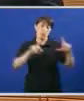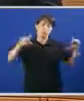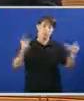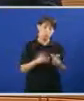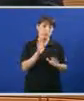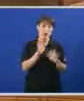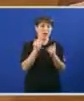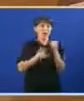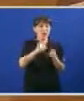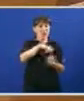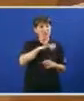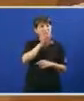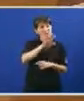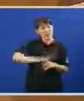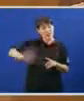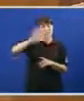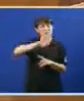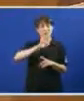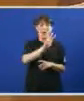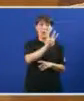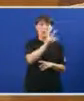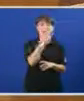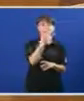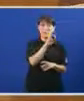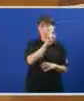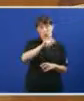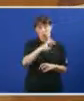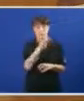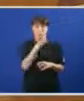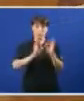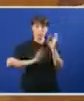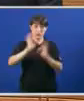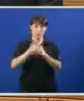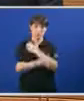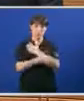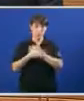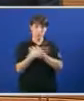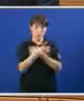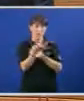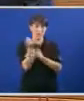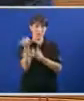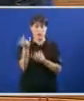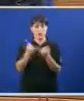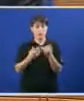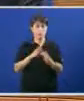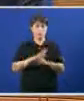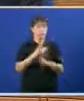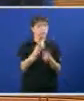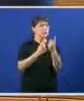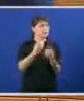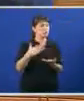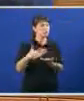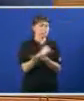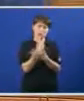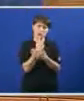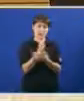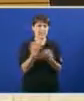pobreza é do 20,4%. Como ve, señoría, hai que contar o relato completo das cousas. Moitas gracias, señoría.